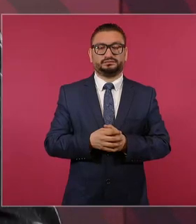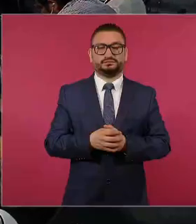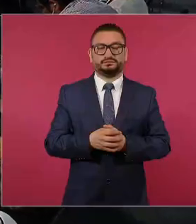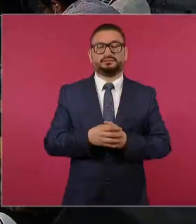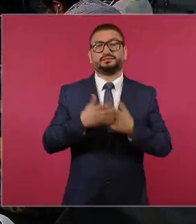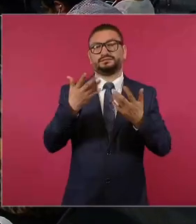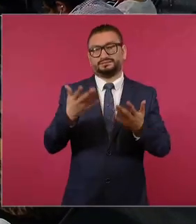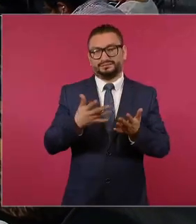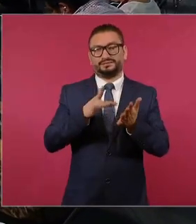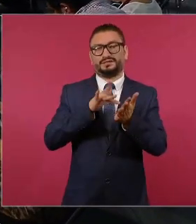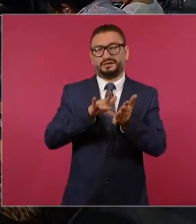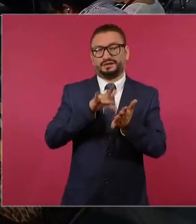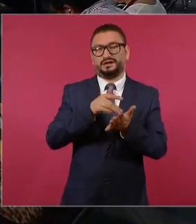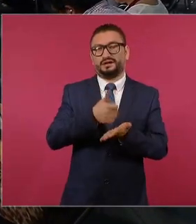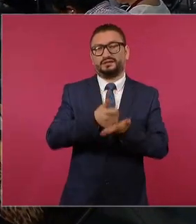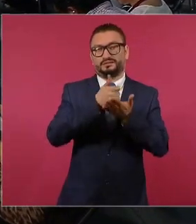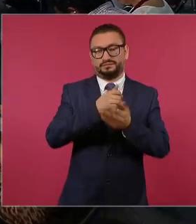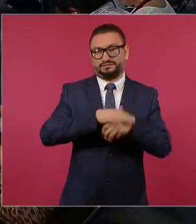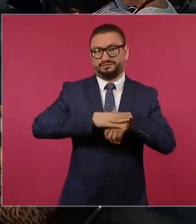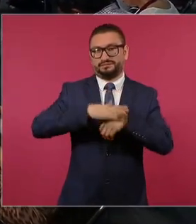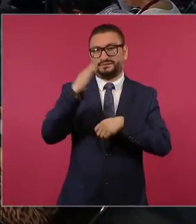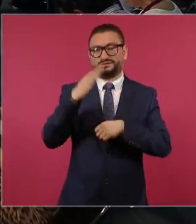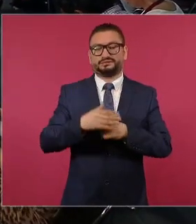Le ayudan más.